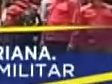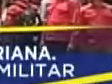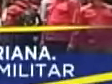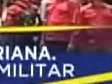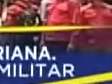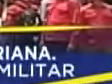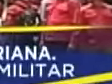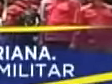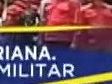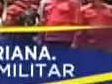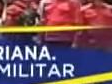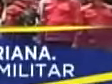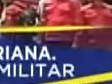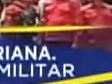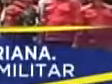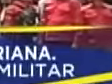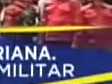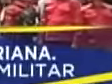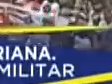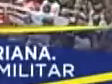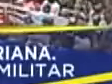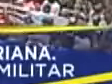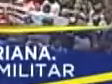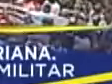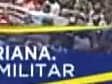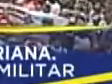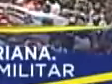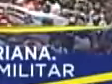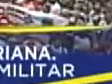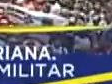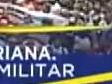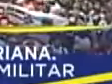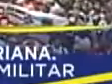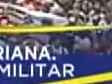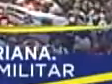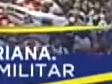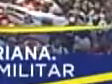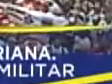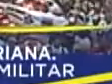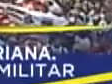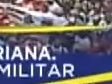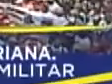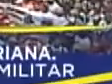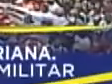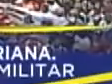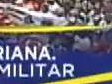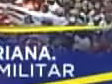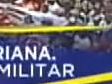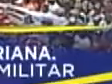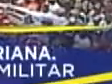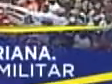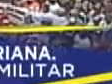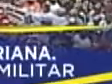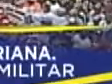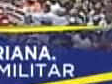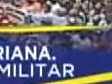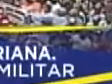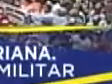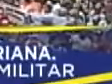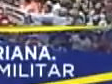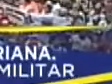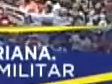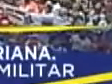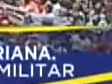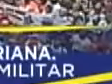Vamos a oír a uno de los héroes del 4 de febrero. Queremos llegar con ustedes al general en jefe,